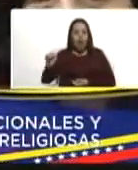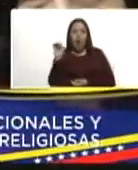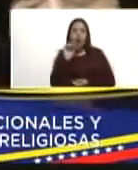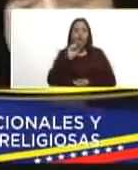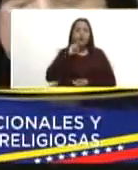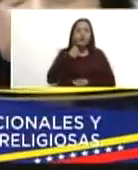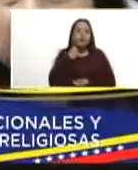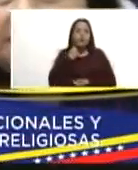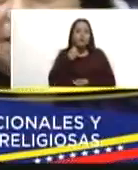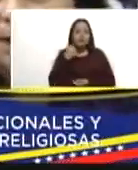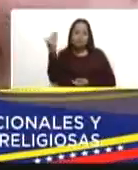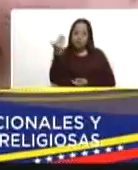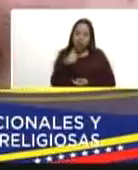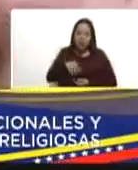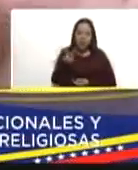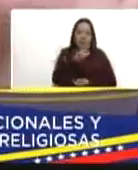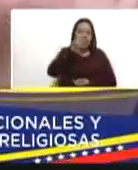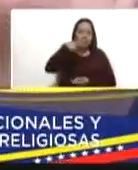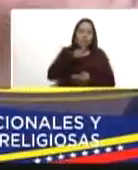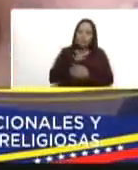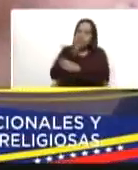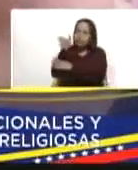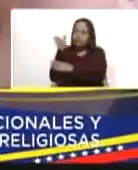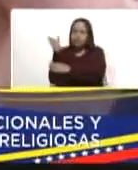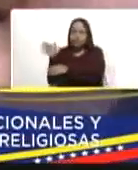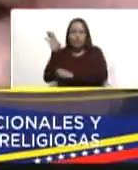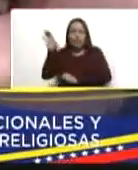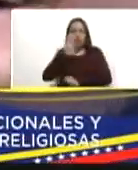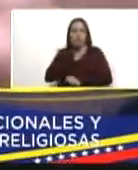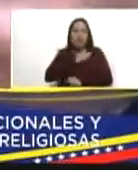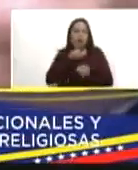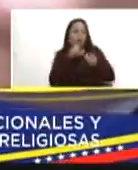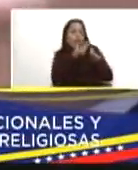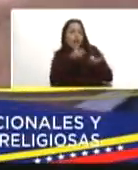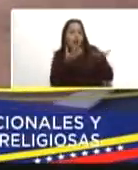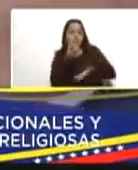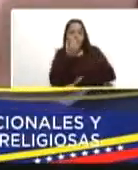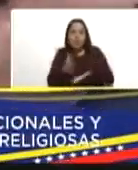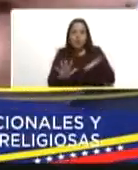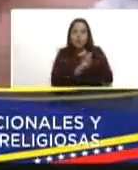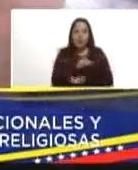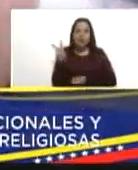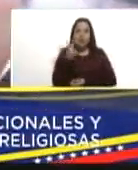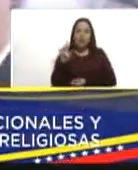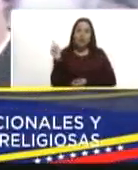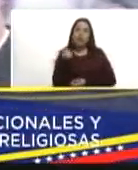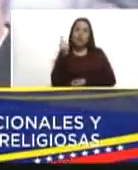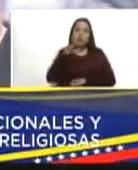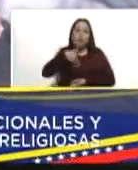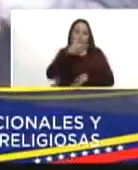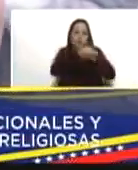y regresan hablando maravillas de Venezuela que es lo único que se puede hablar de Venezuela